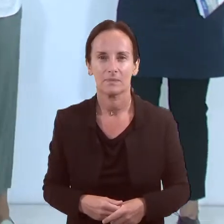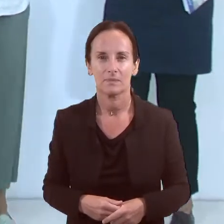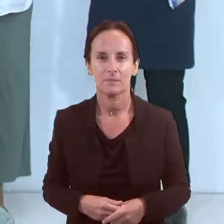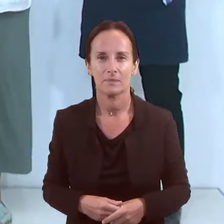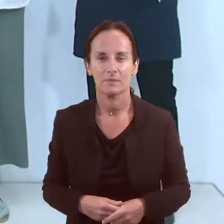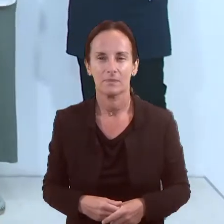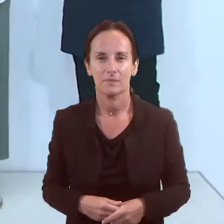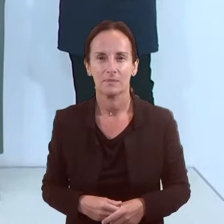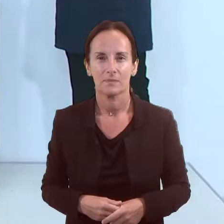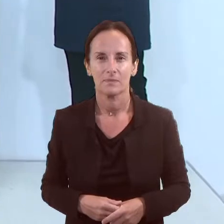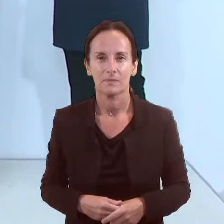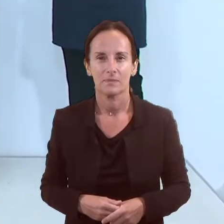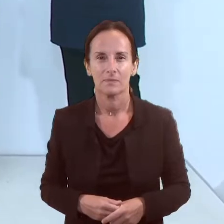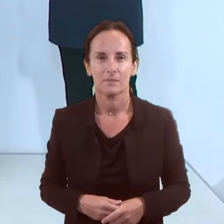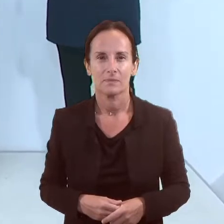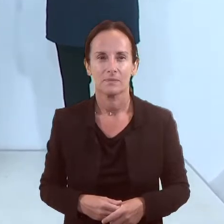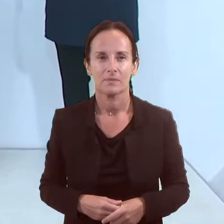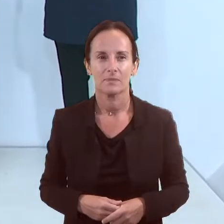Jo volia saber